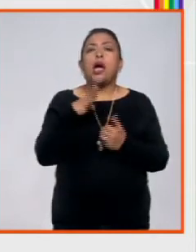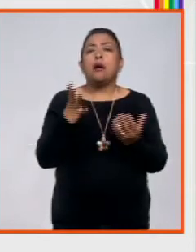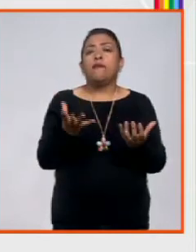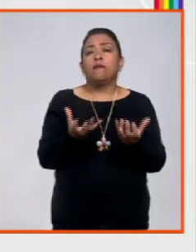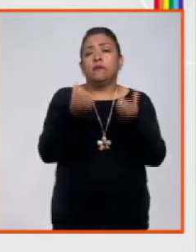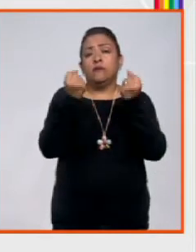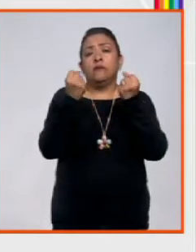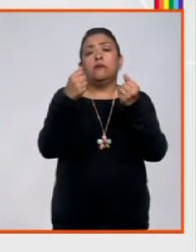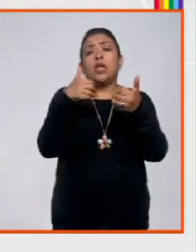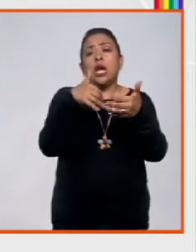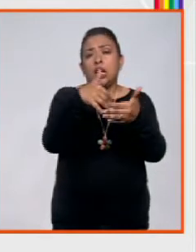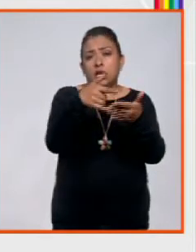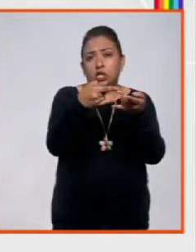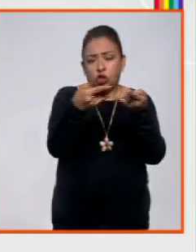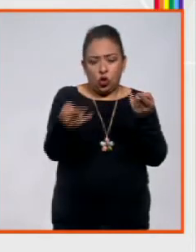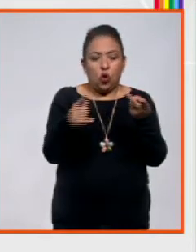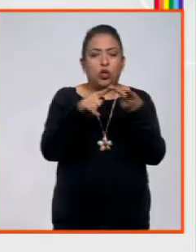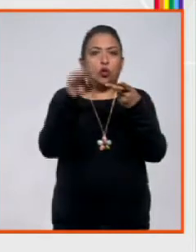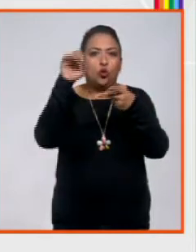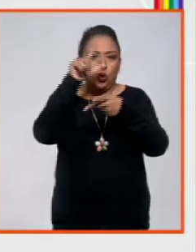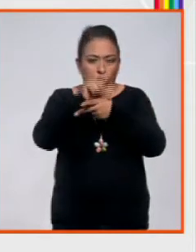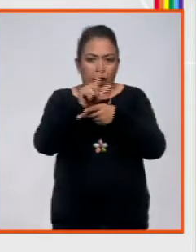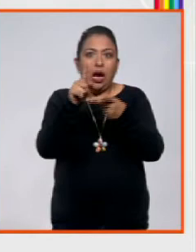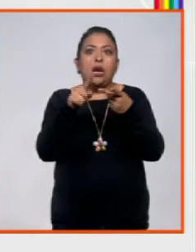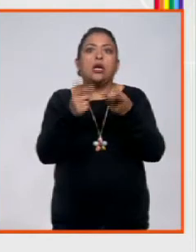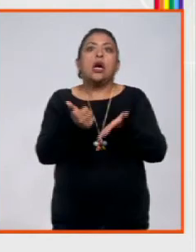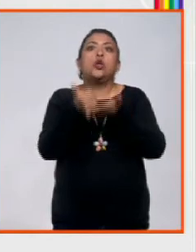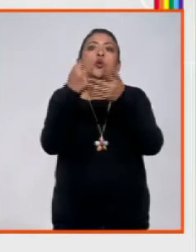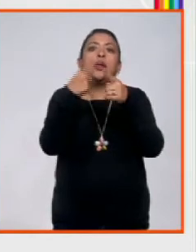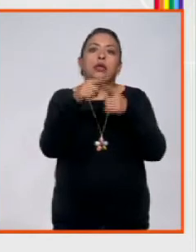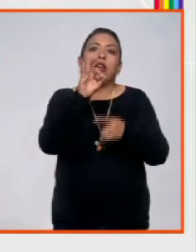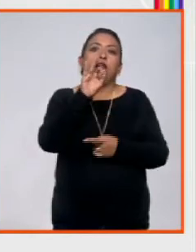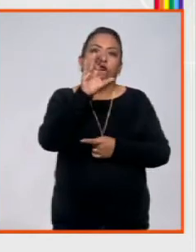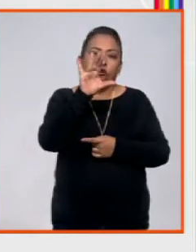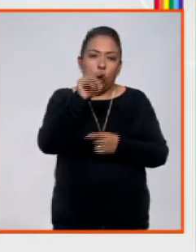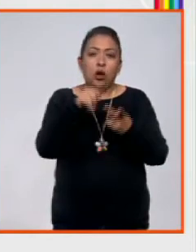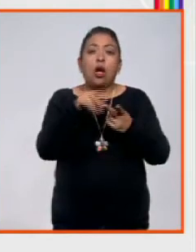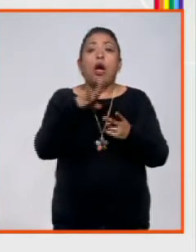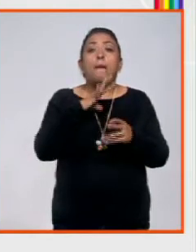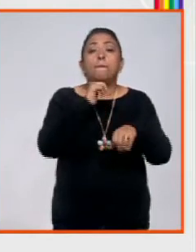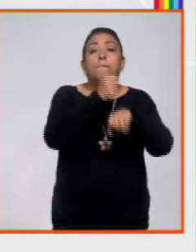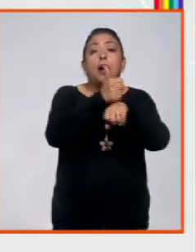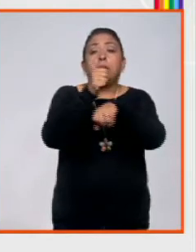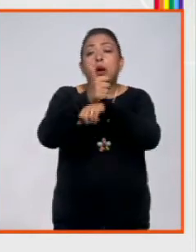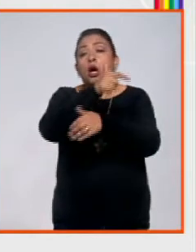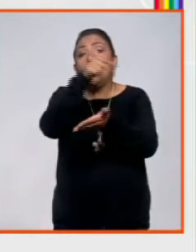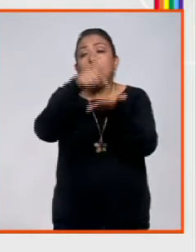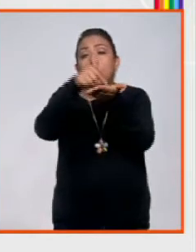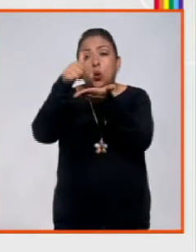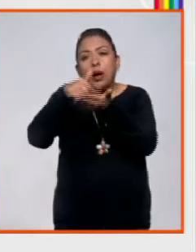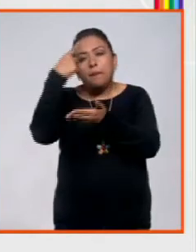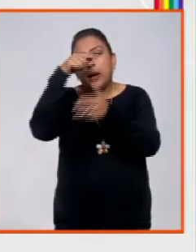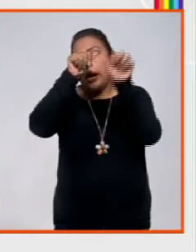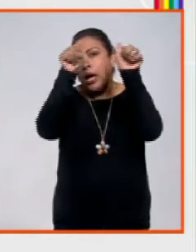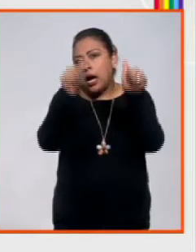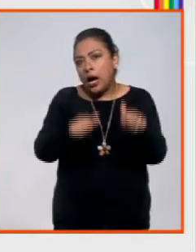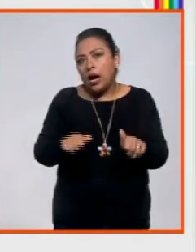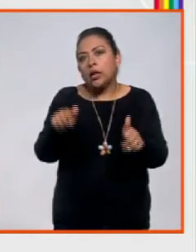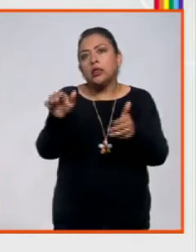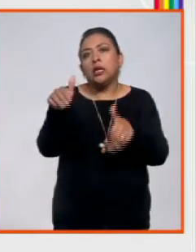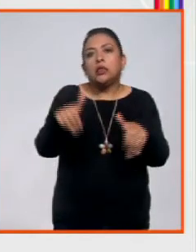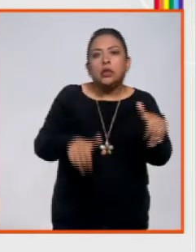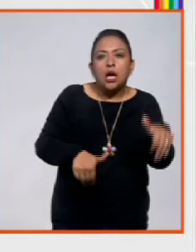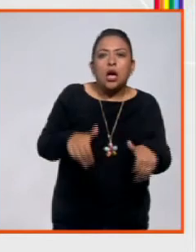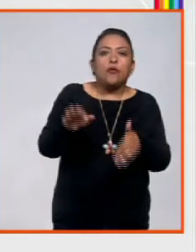archivos históricos culturales a través del fonca se han creado espacios para artes escénicas por